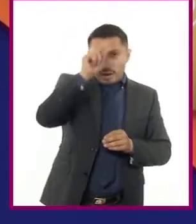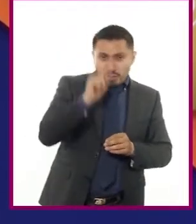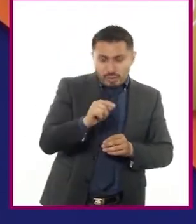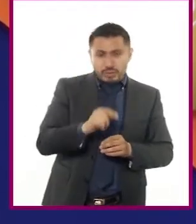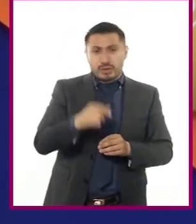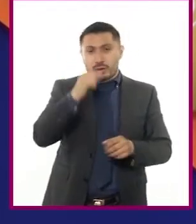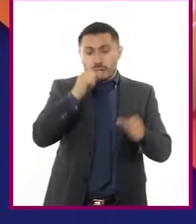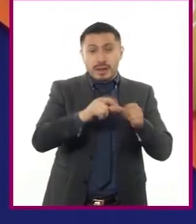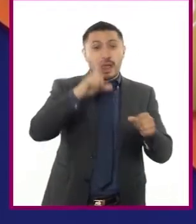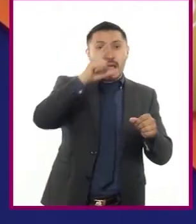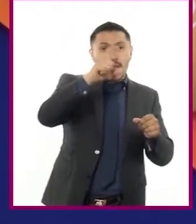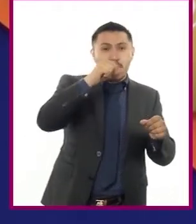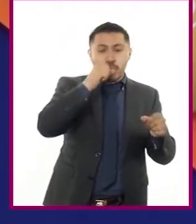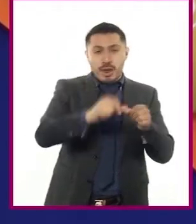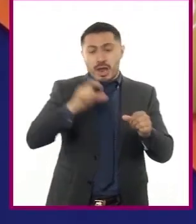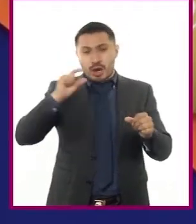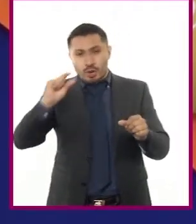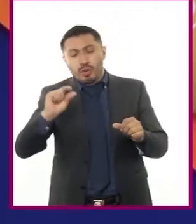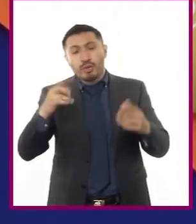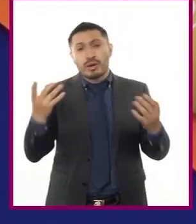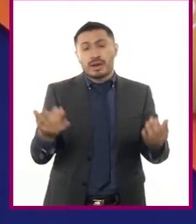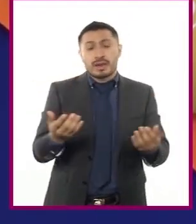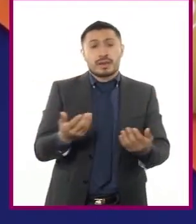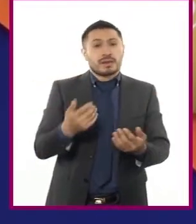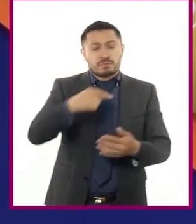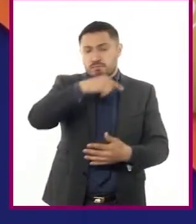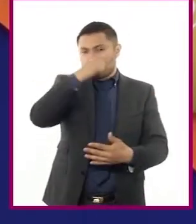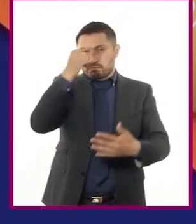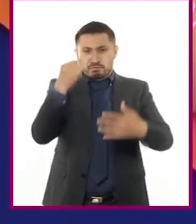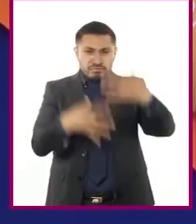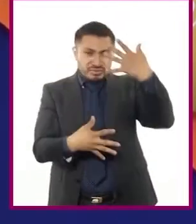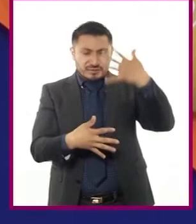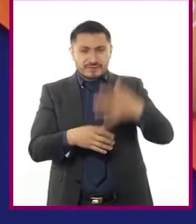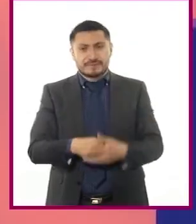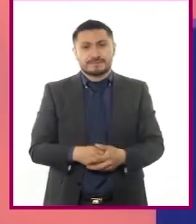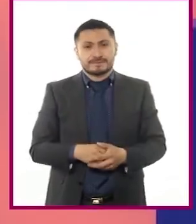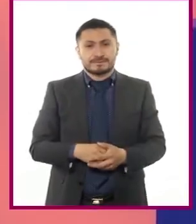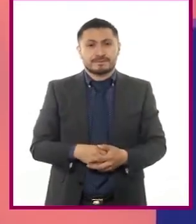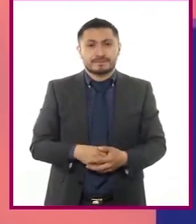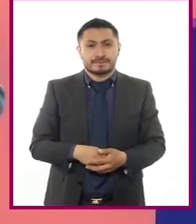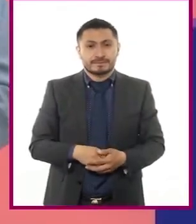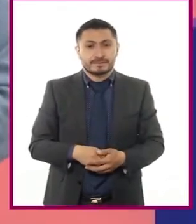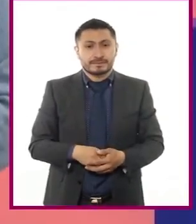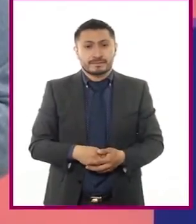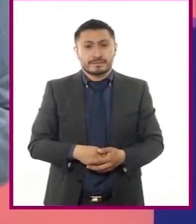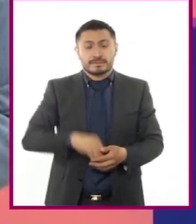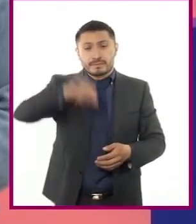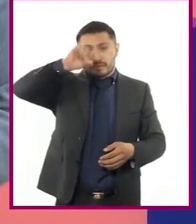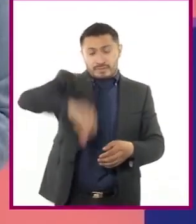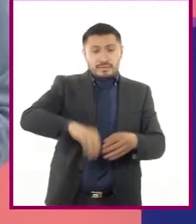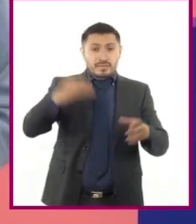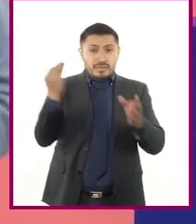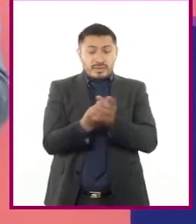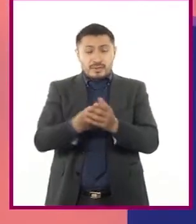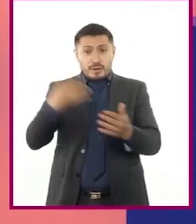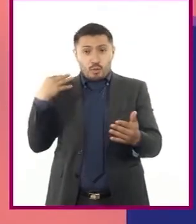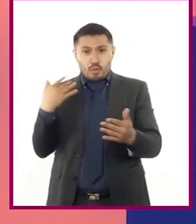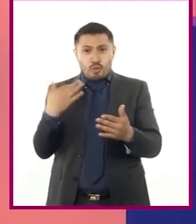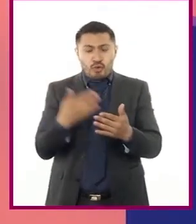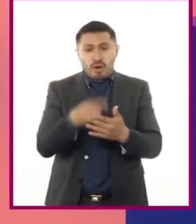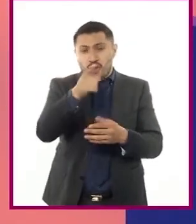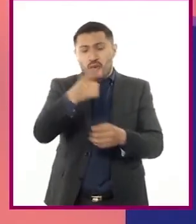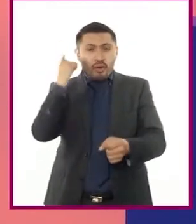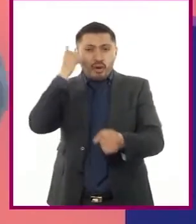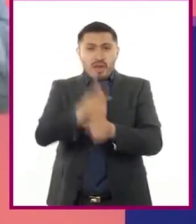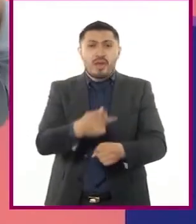de mayúsculas y minúsculas, entre varios aspectos más. A lo largo de esta sesión descubrimos que los